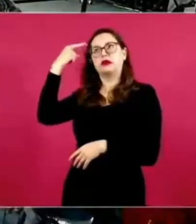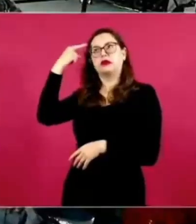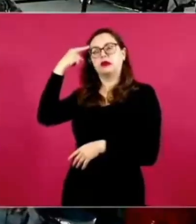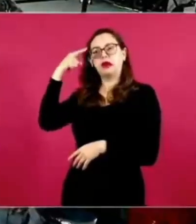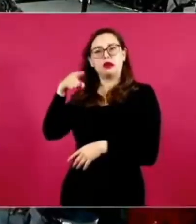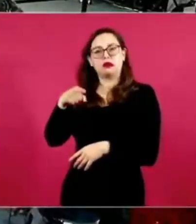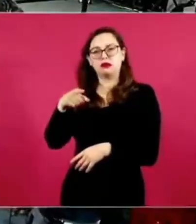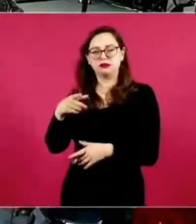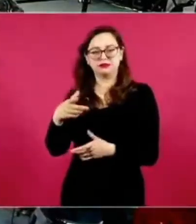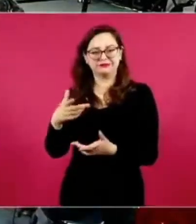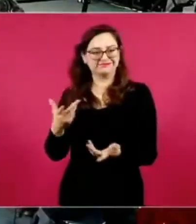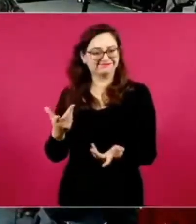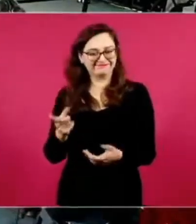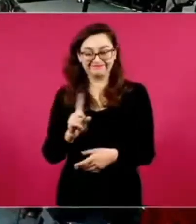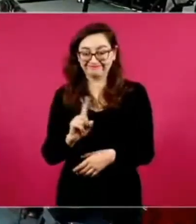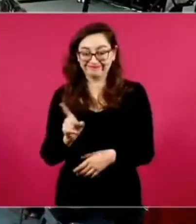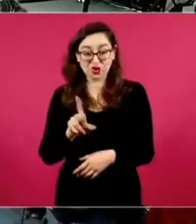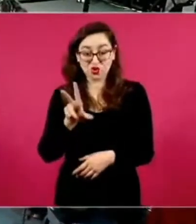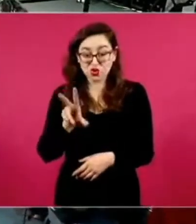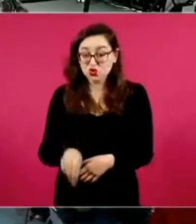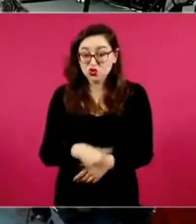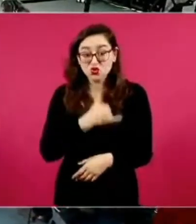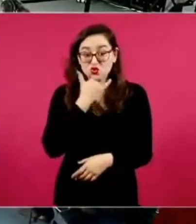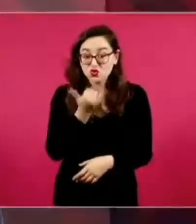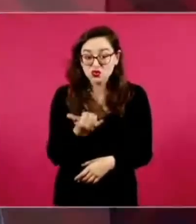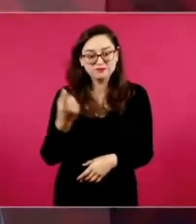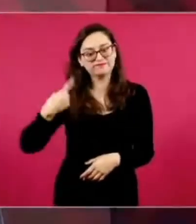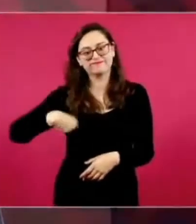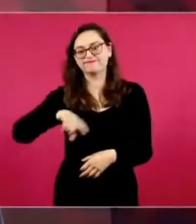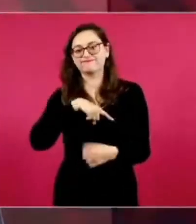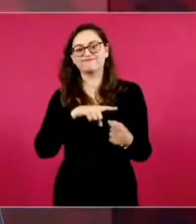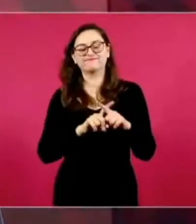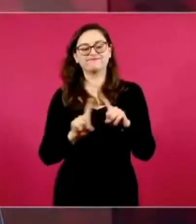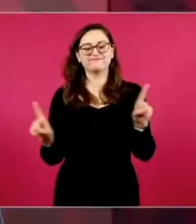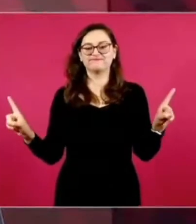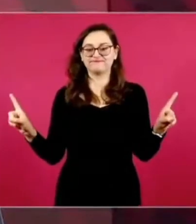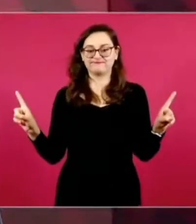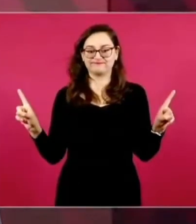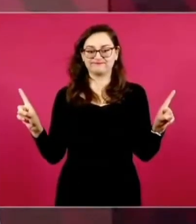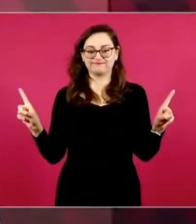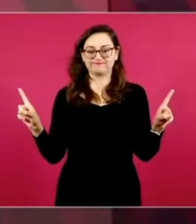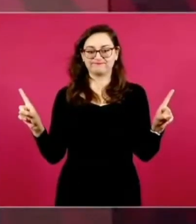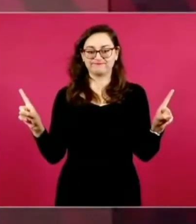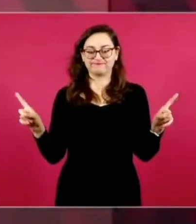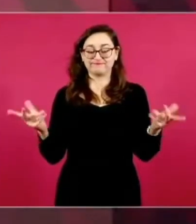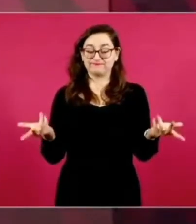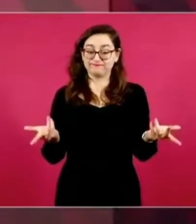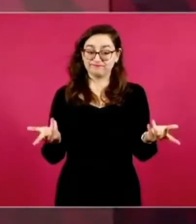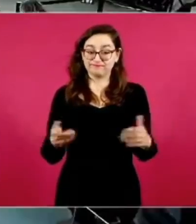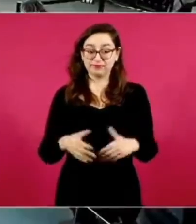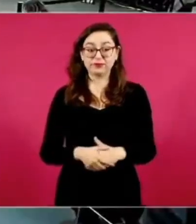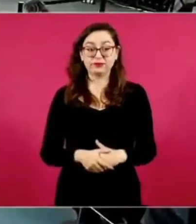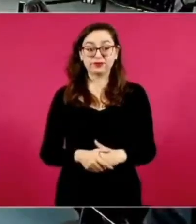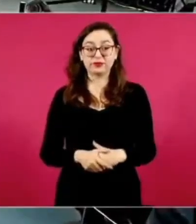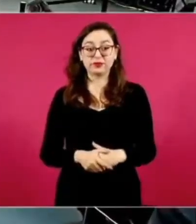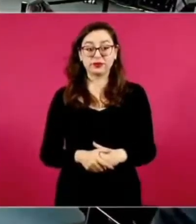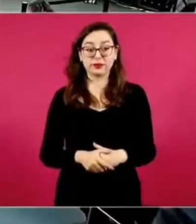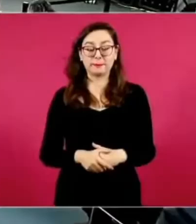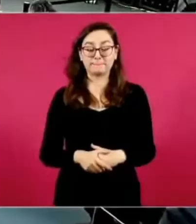mismo. No, no somos iguales. Entonces, aquí